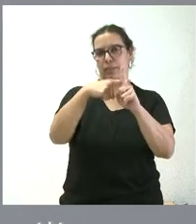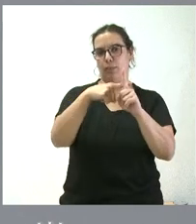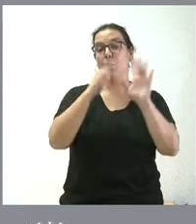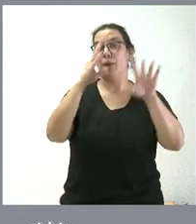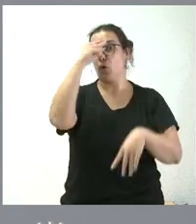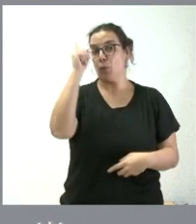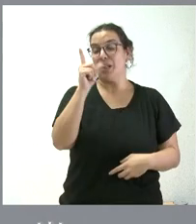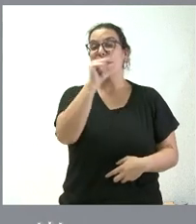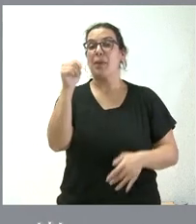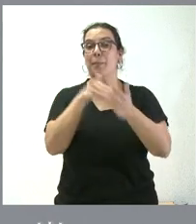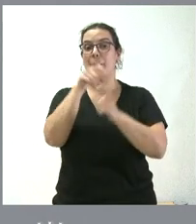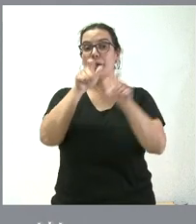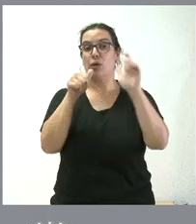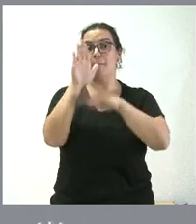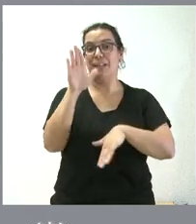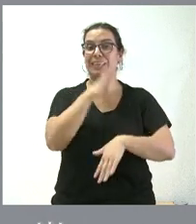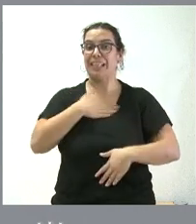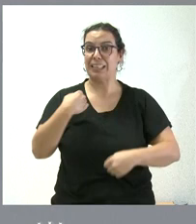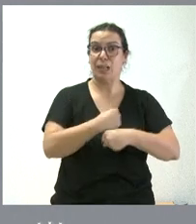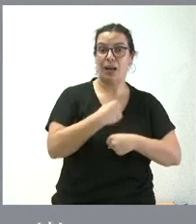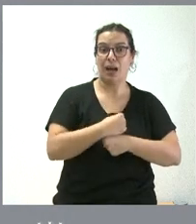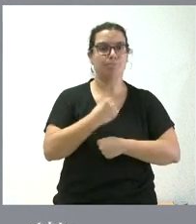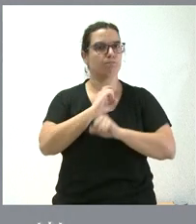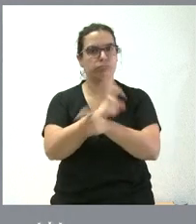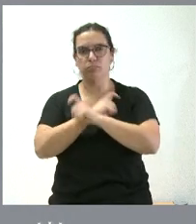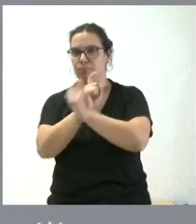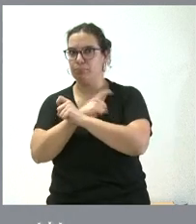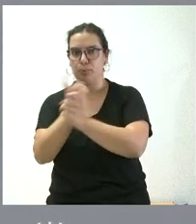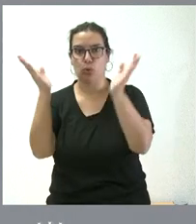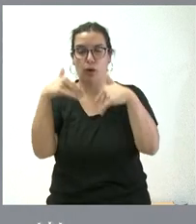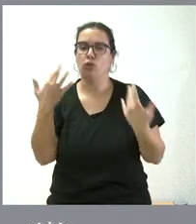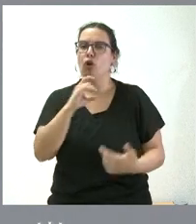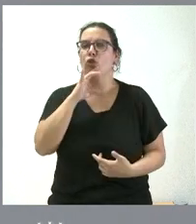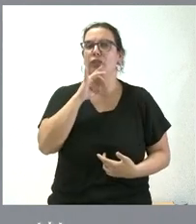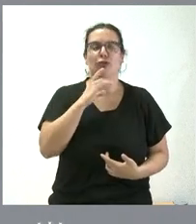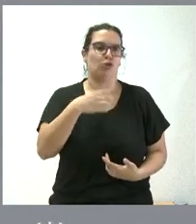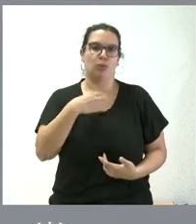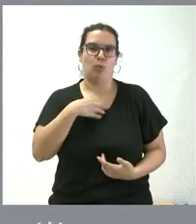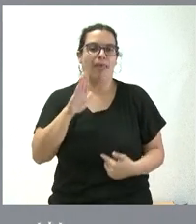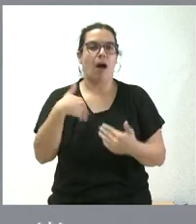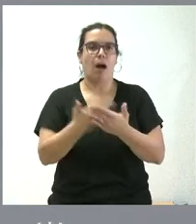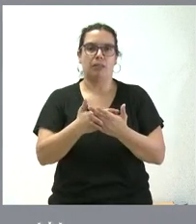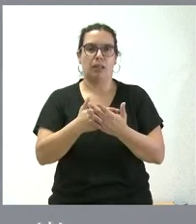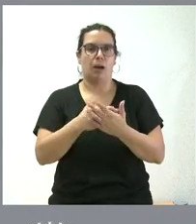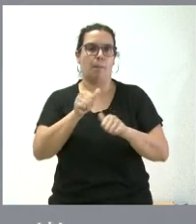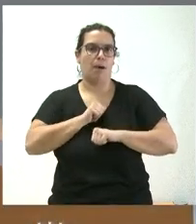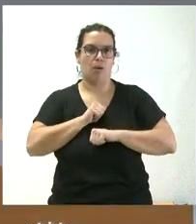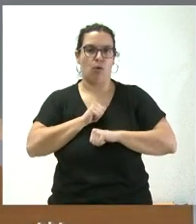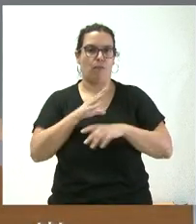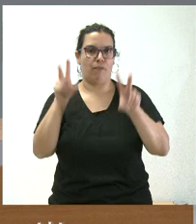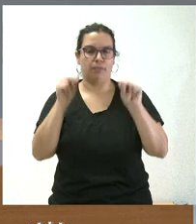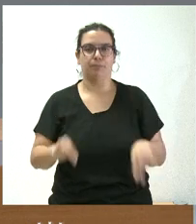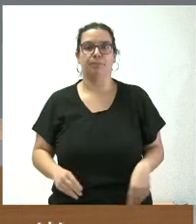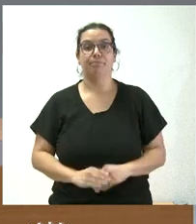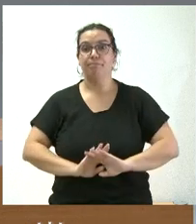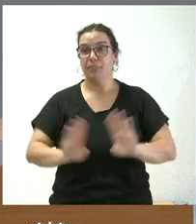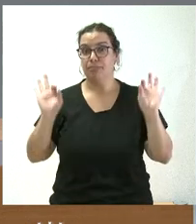100,000 personas en nuestra comunidad Autónoma que quieren trabajar y no pueden hacerlo y por tanto nunca podremos estar contentos mientras este acto se produzca